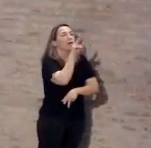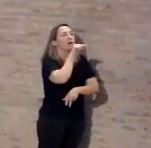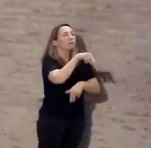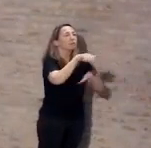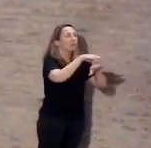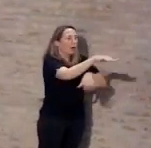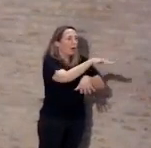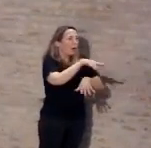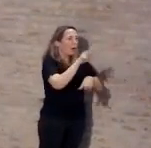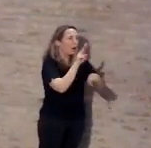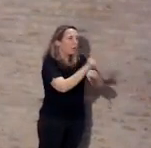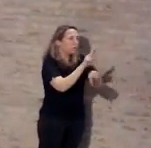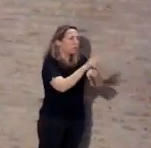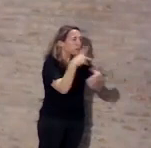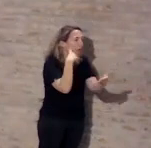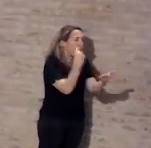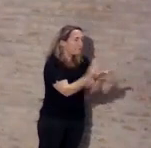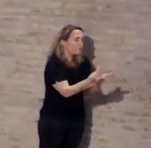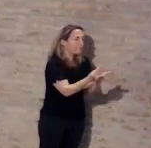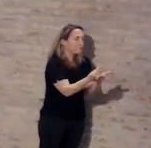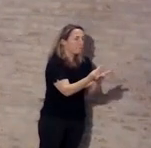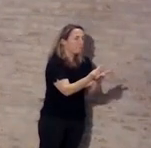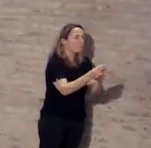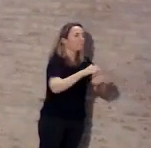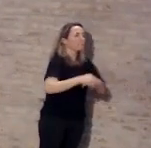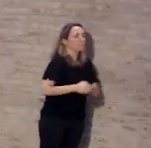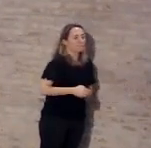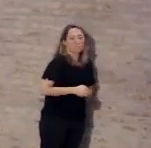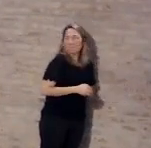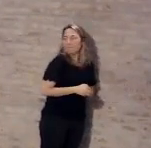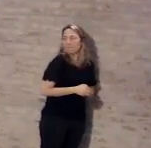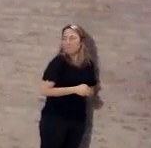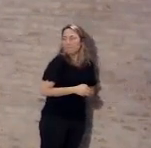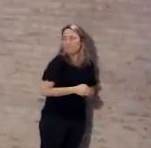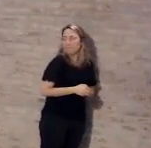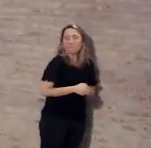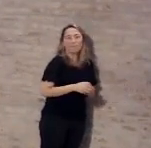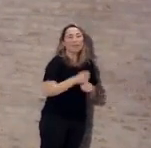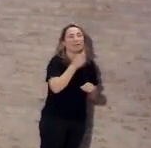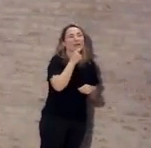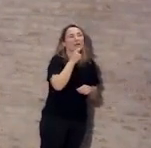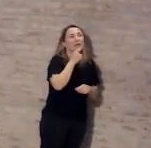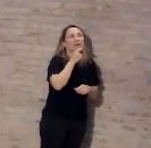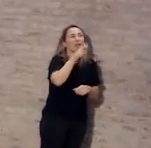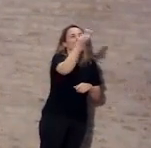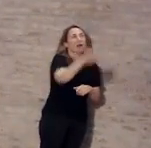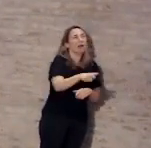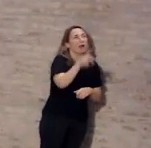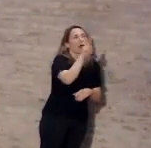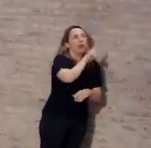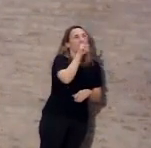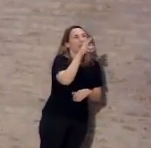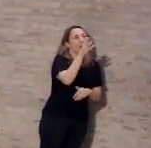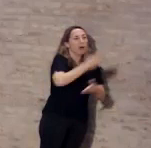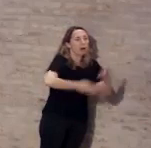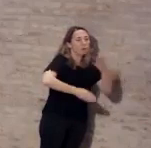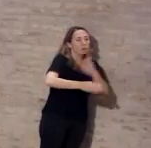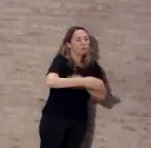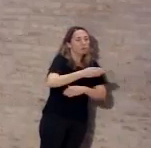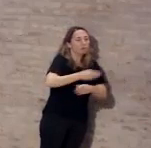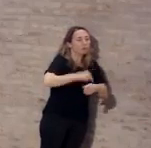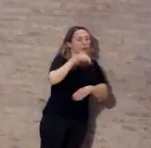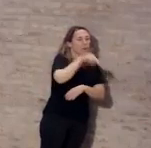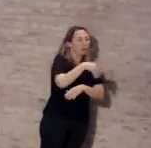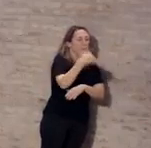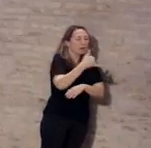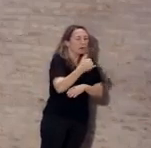está ah en el refugio de de que cuando tenemos una discapacidad a veces se suma a lo que sería una